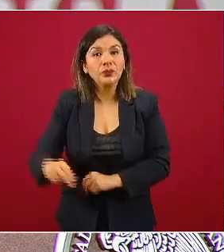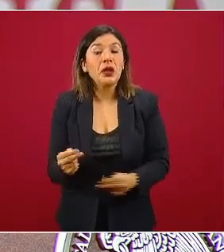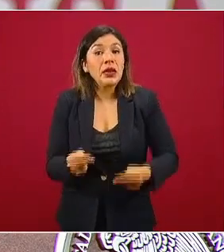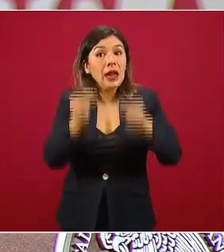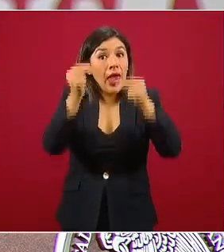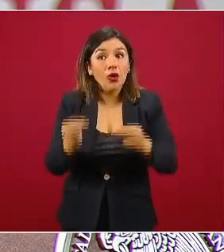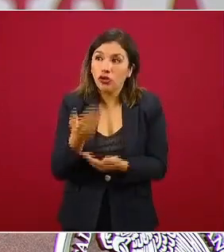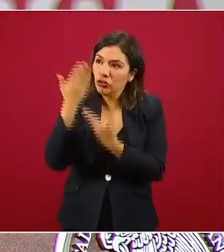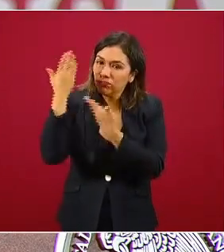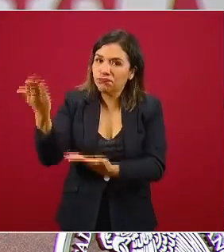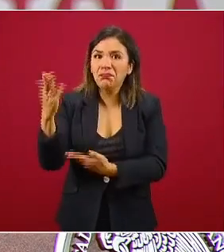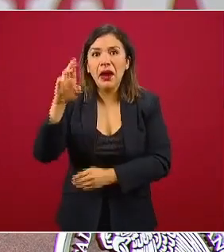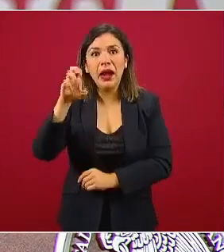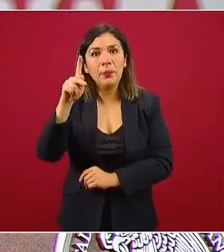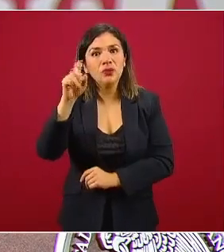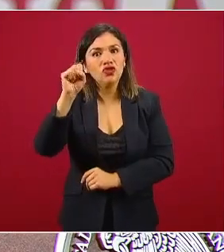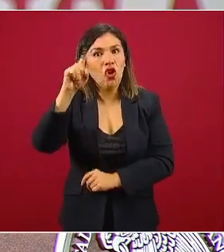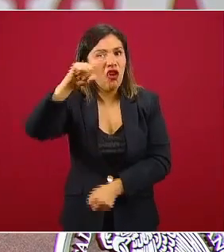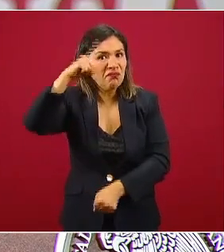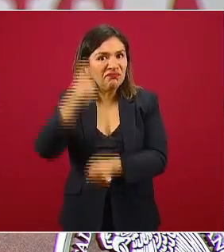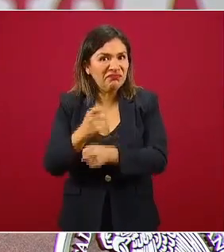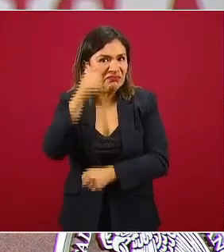para Repsol.